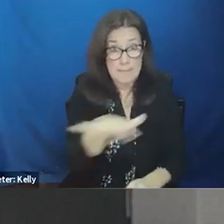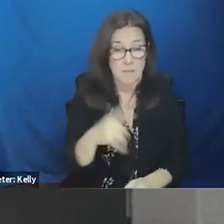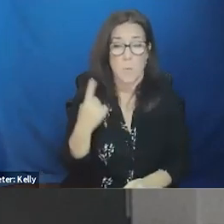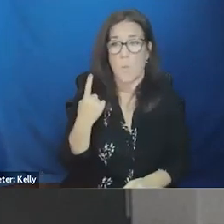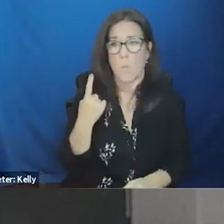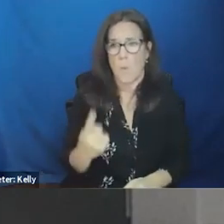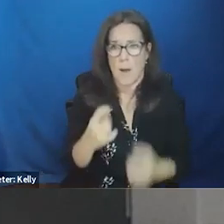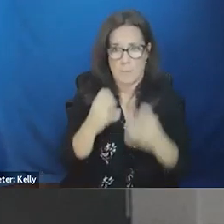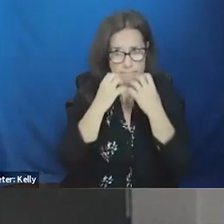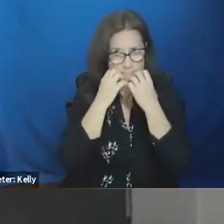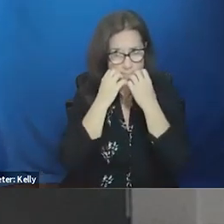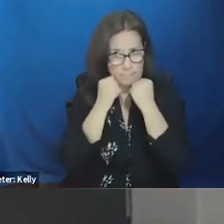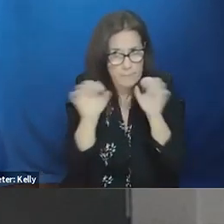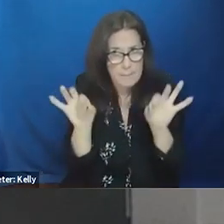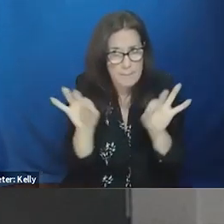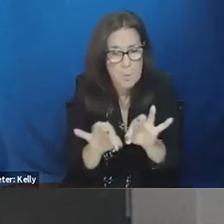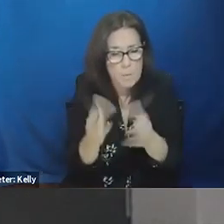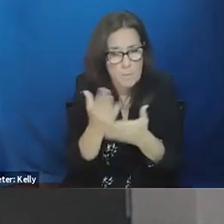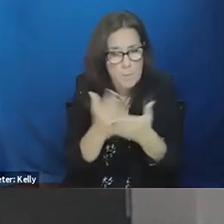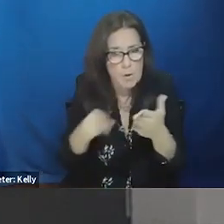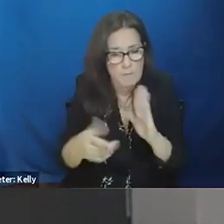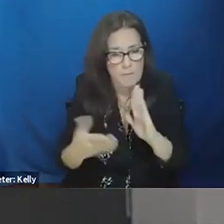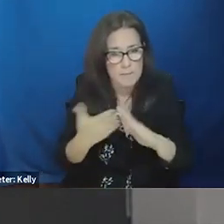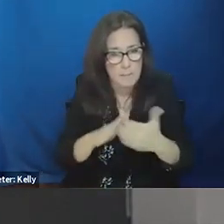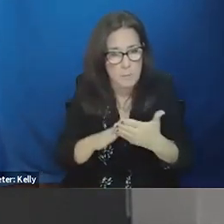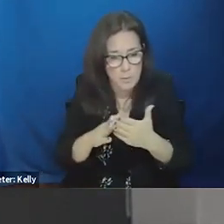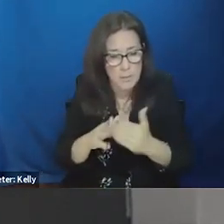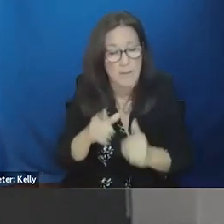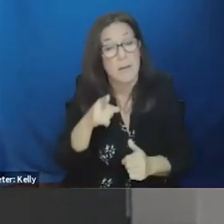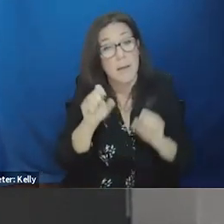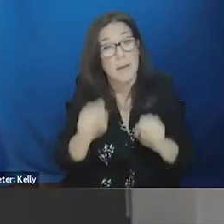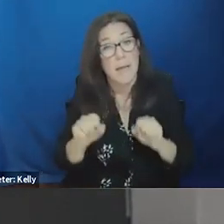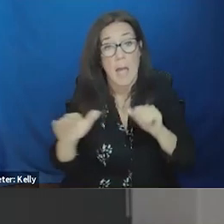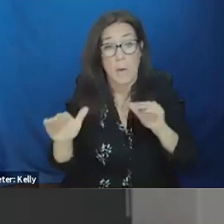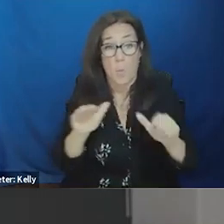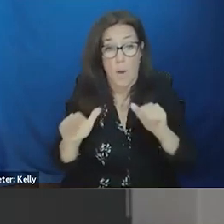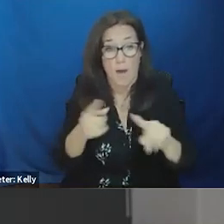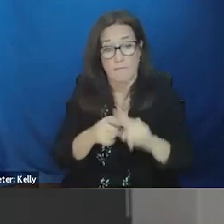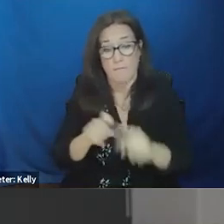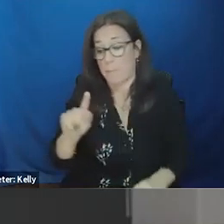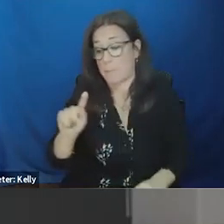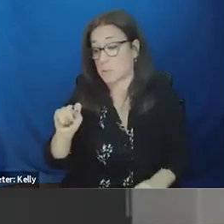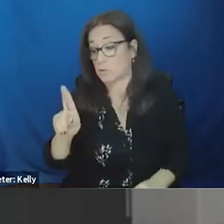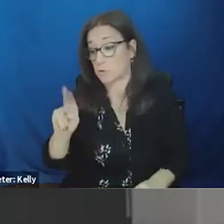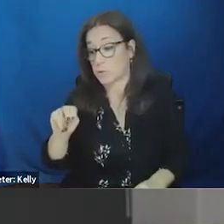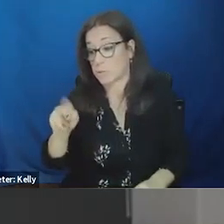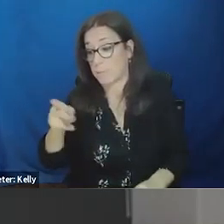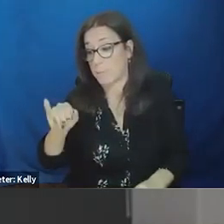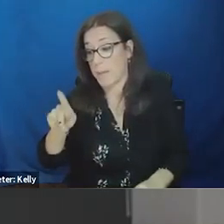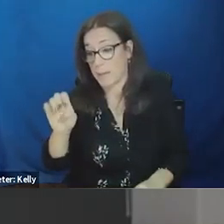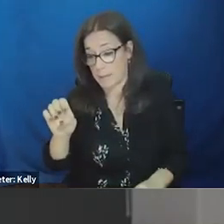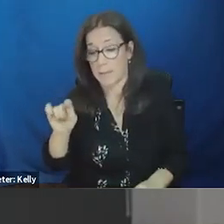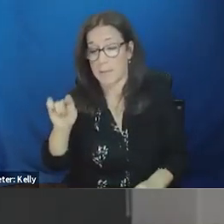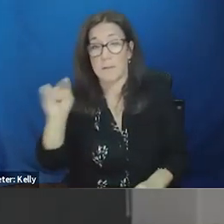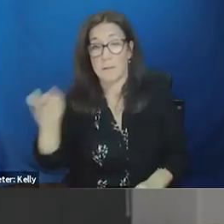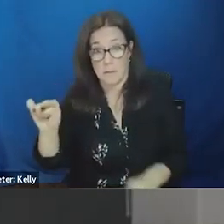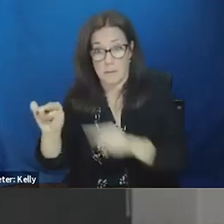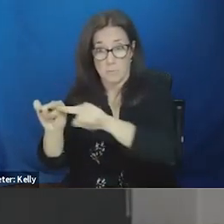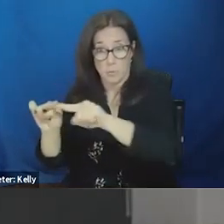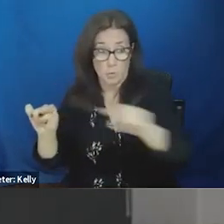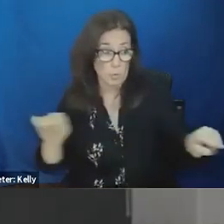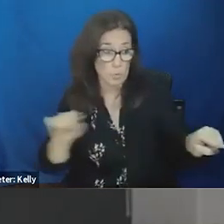concepto que nos presentó cuando visitamos la propiedad y algo importante para la comunidad es